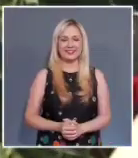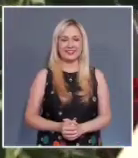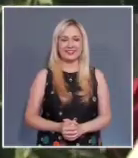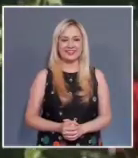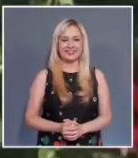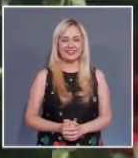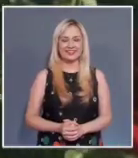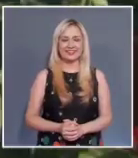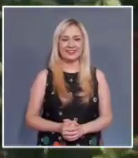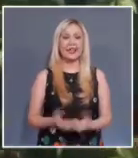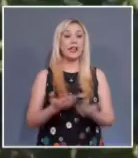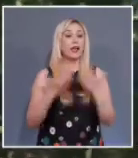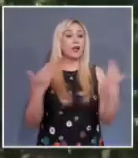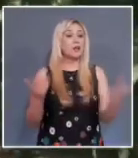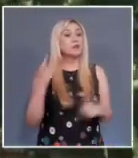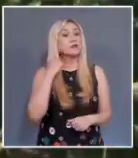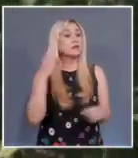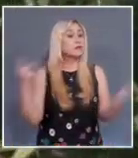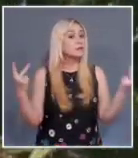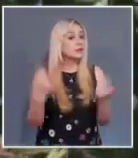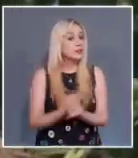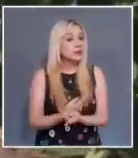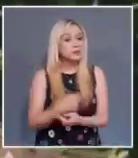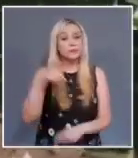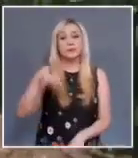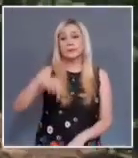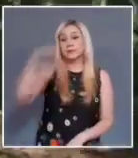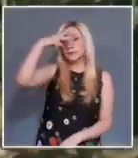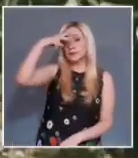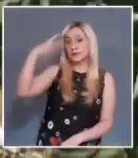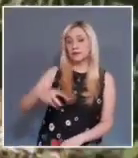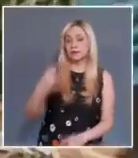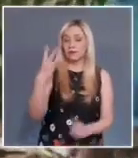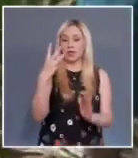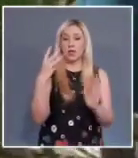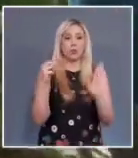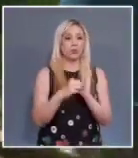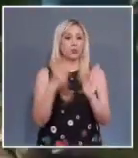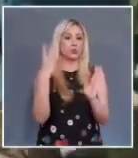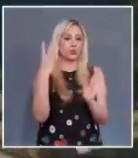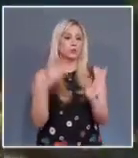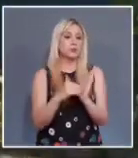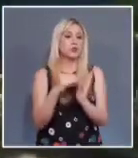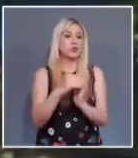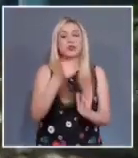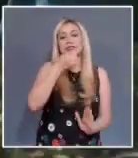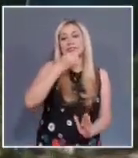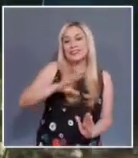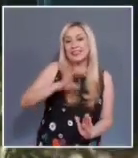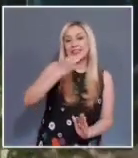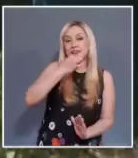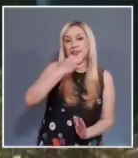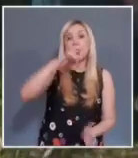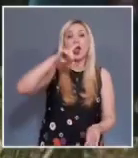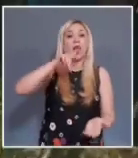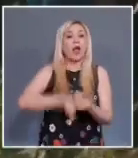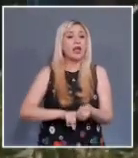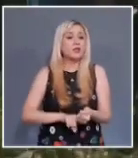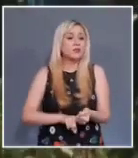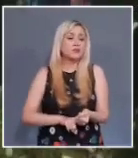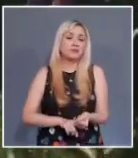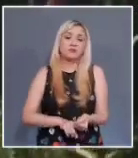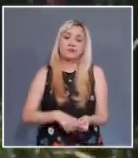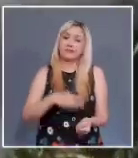Al regresar, en México, 3.3 millones de niñas y niños se encuentran en situación de trabajo